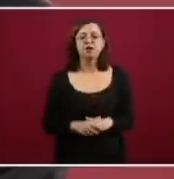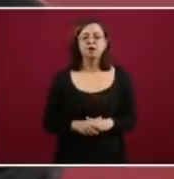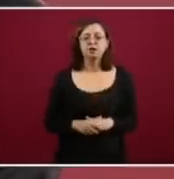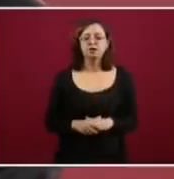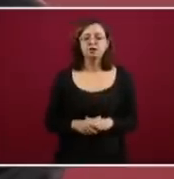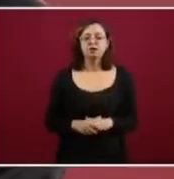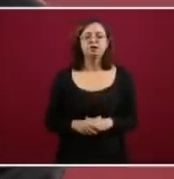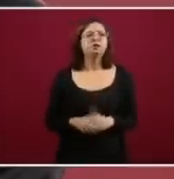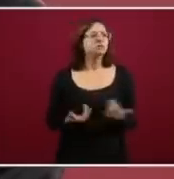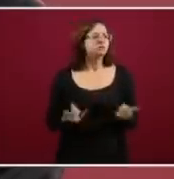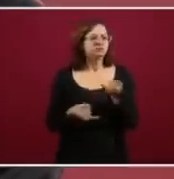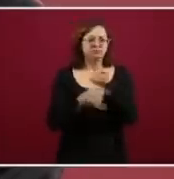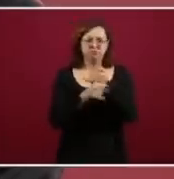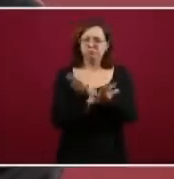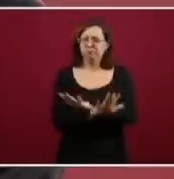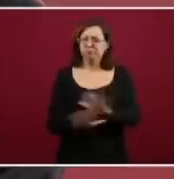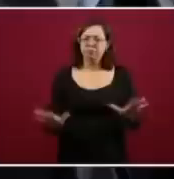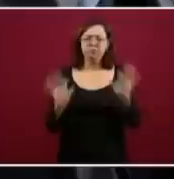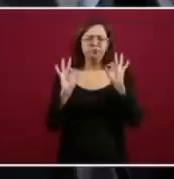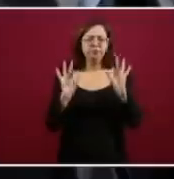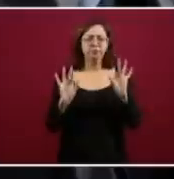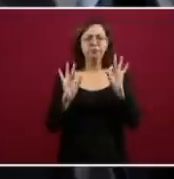hay muy buena información